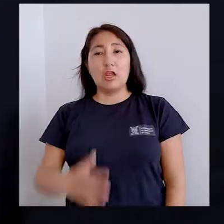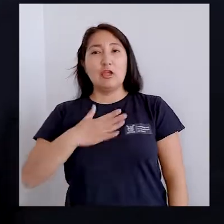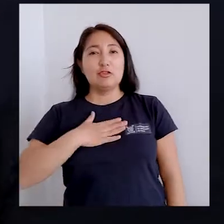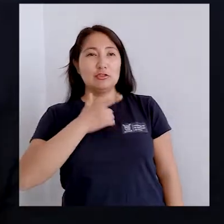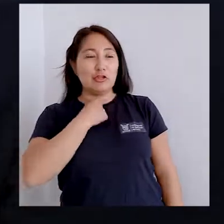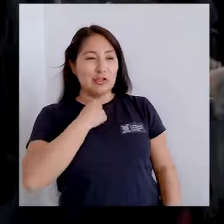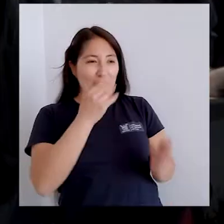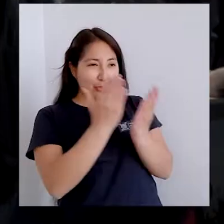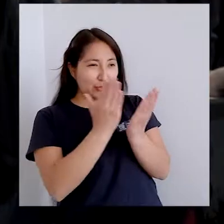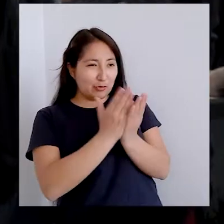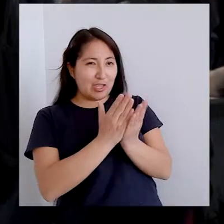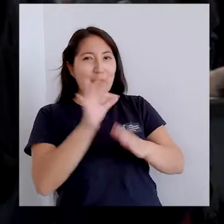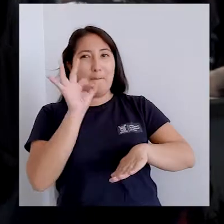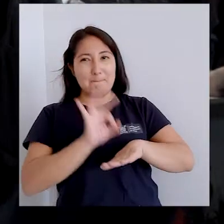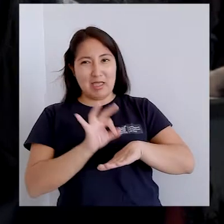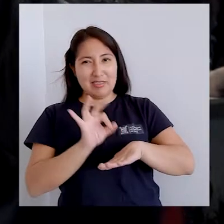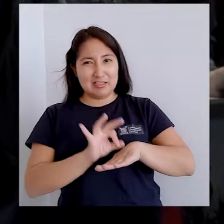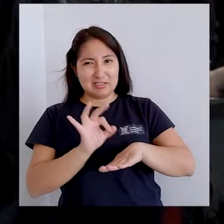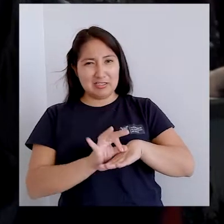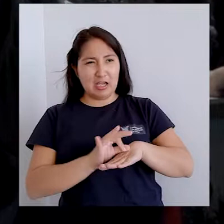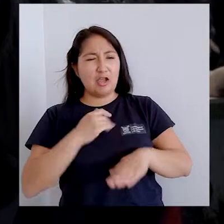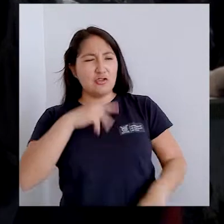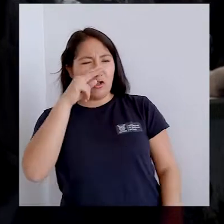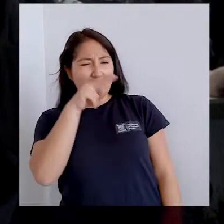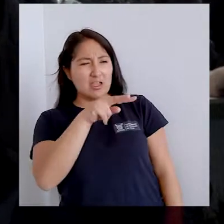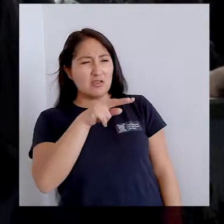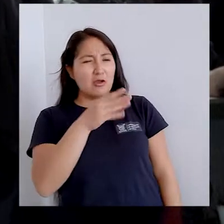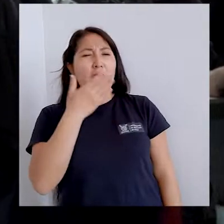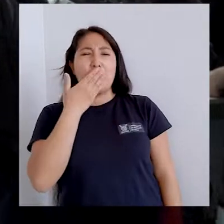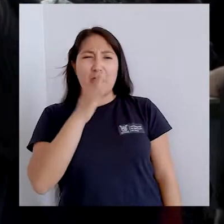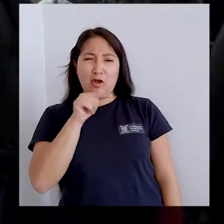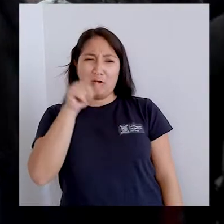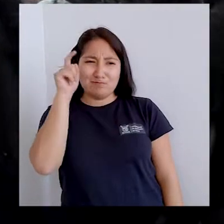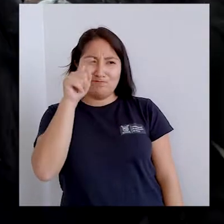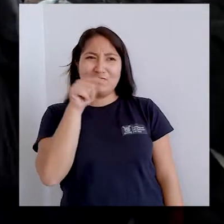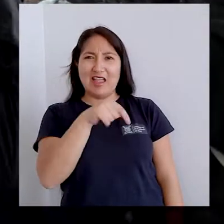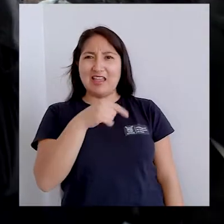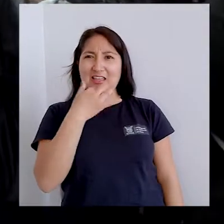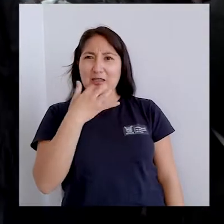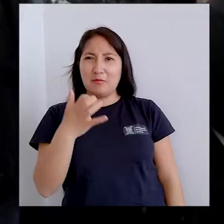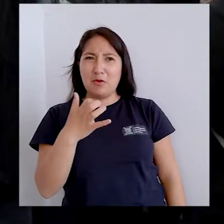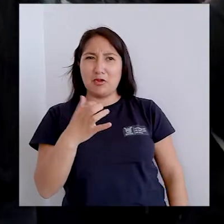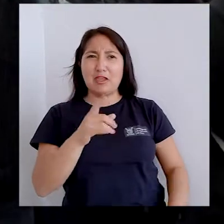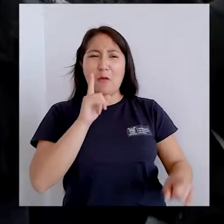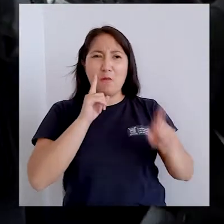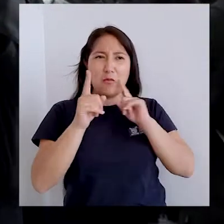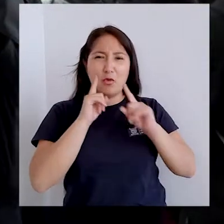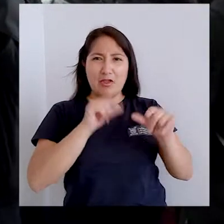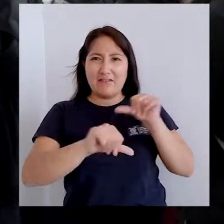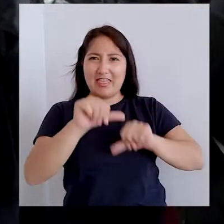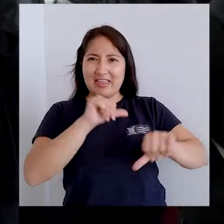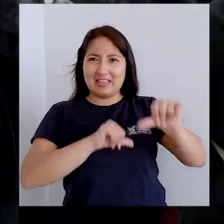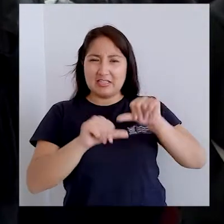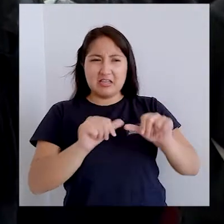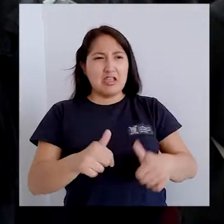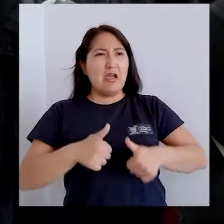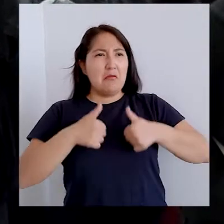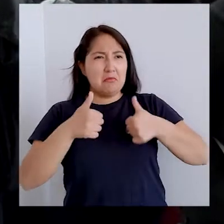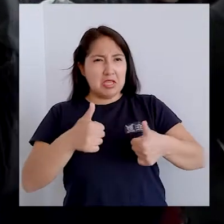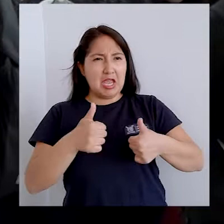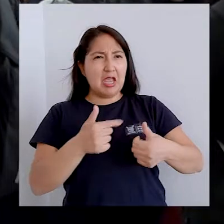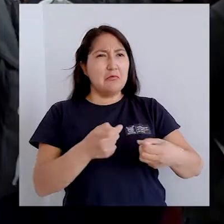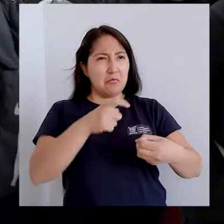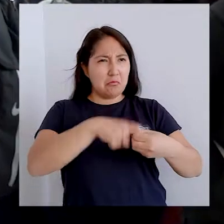Y quiero estudiar medicina porque me conviene por el ranking, porque también me va muy bien en la prueba de ciencia y es la que más piden dentro de las